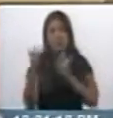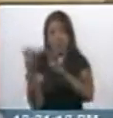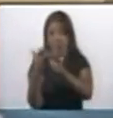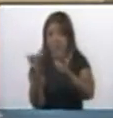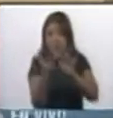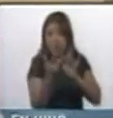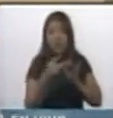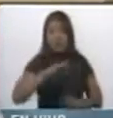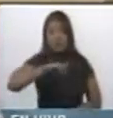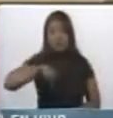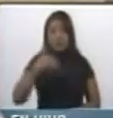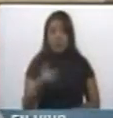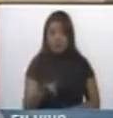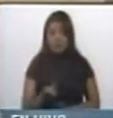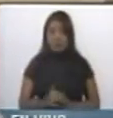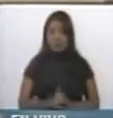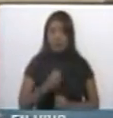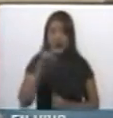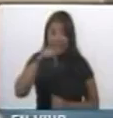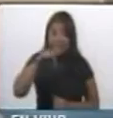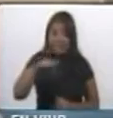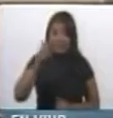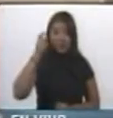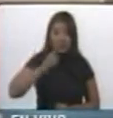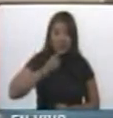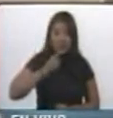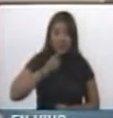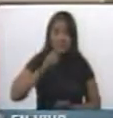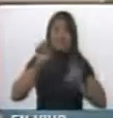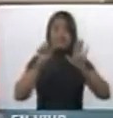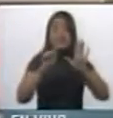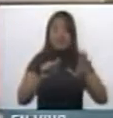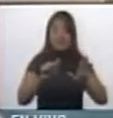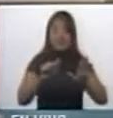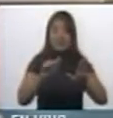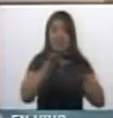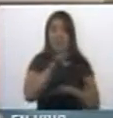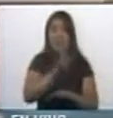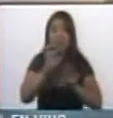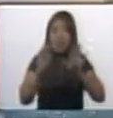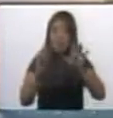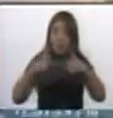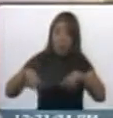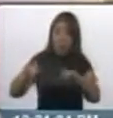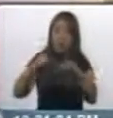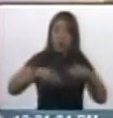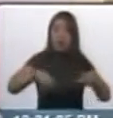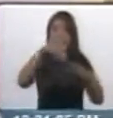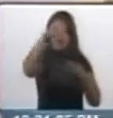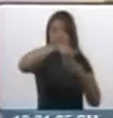nosotros tengamos en el Estado Sucre los 646 centros y sus